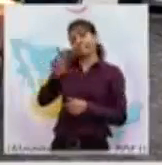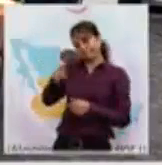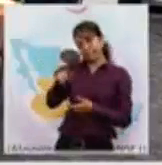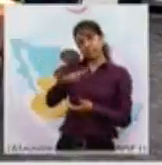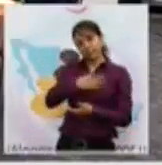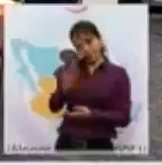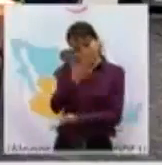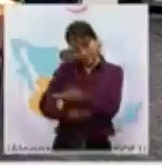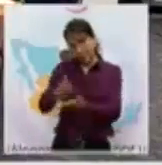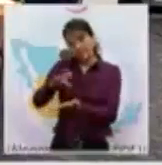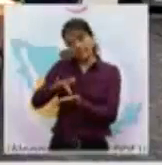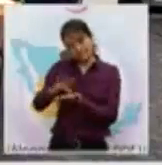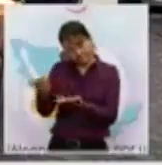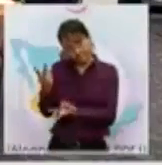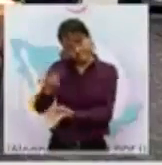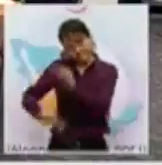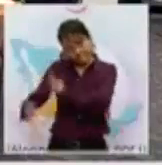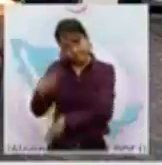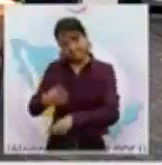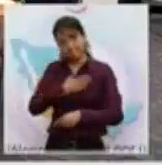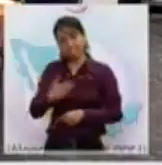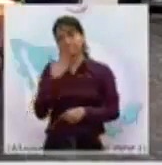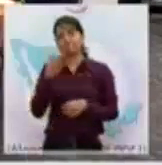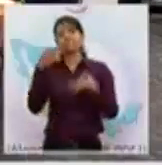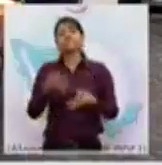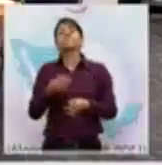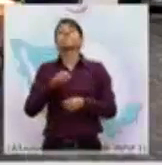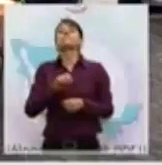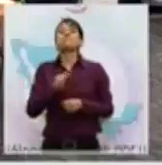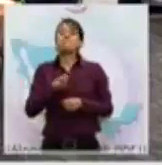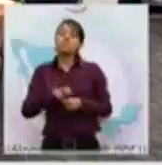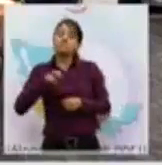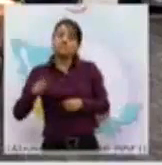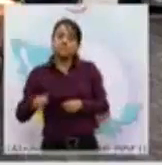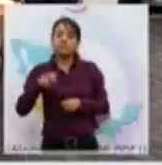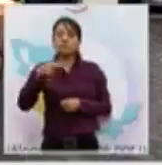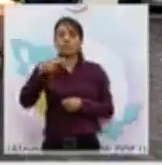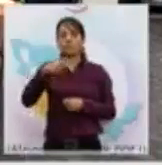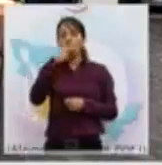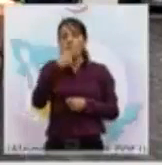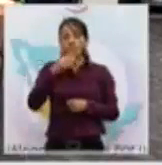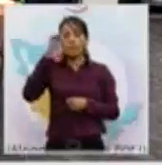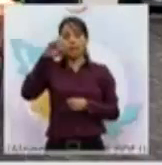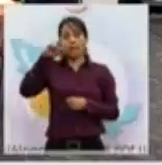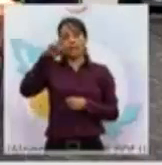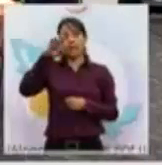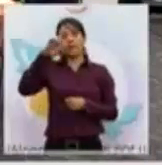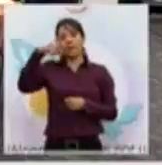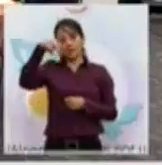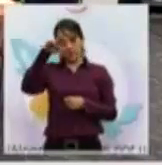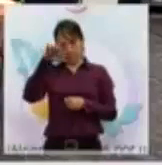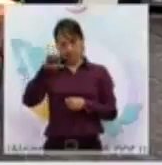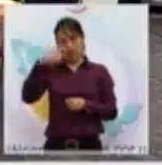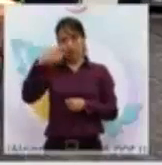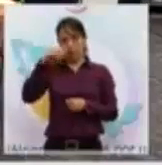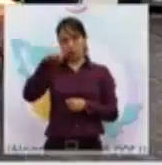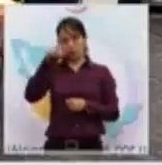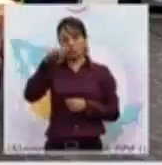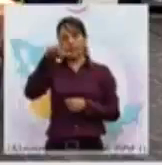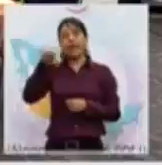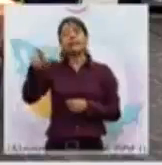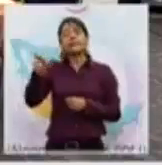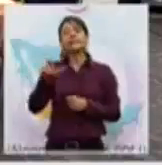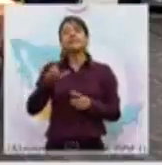tardes, bienvenida. También nos acompaña esta tarde en el panel Enrique González Tiburcio, secretario técnico del Gabinete Social